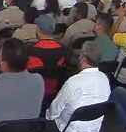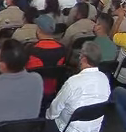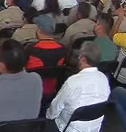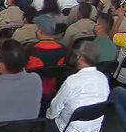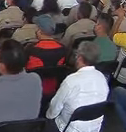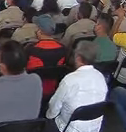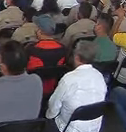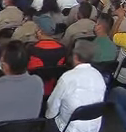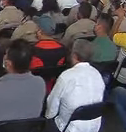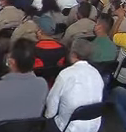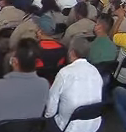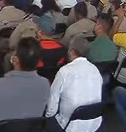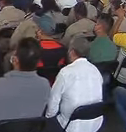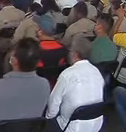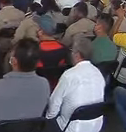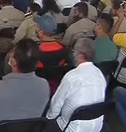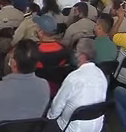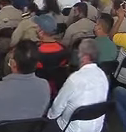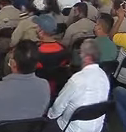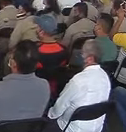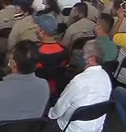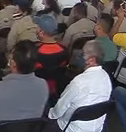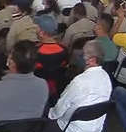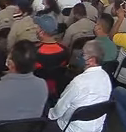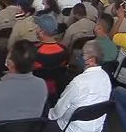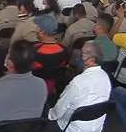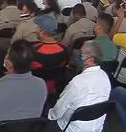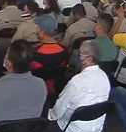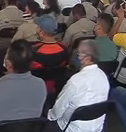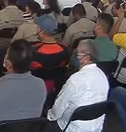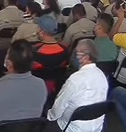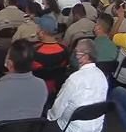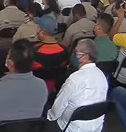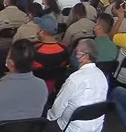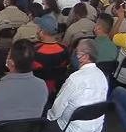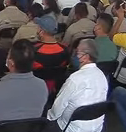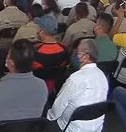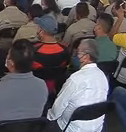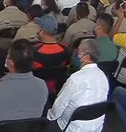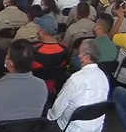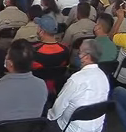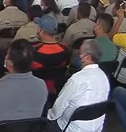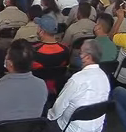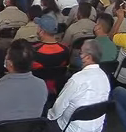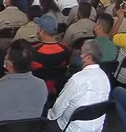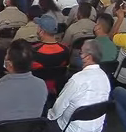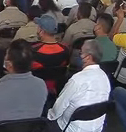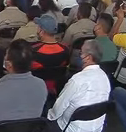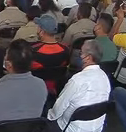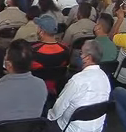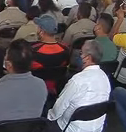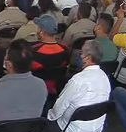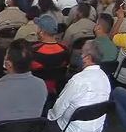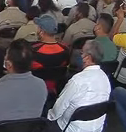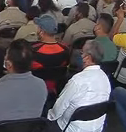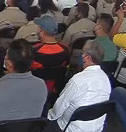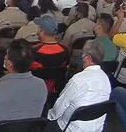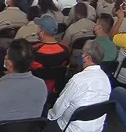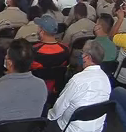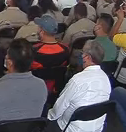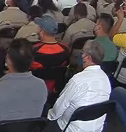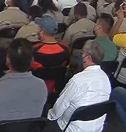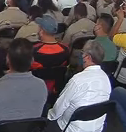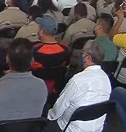Amigas, amigos de Coatzacoalcos, me da mucho gusto estar